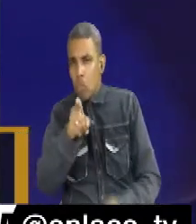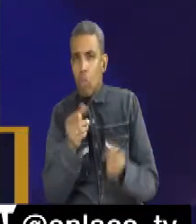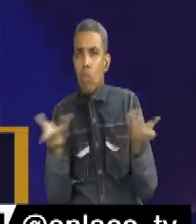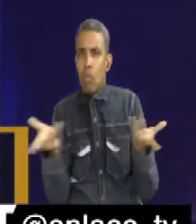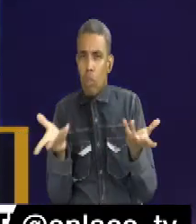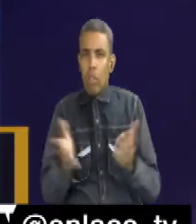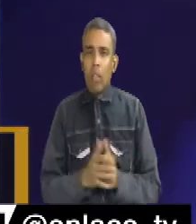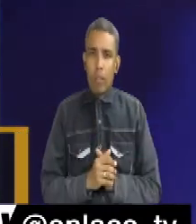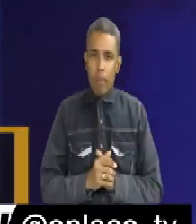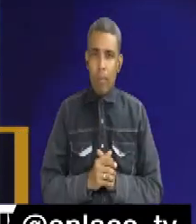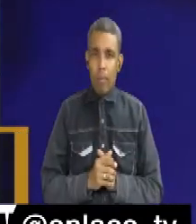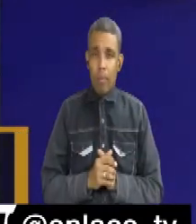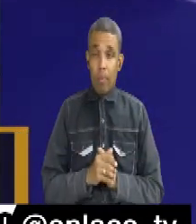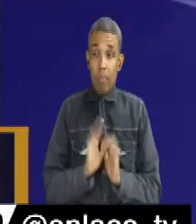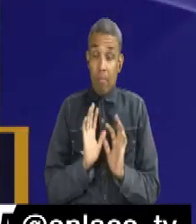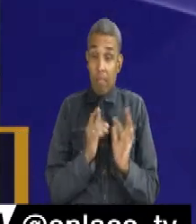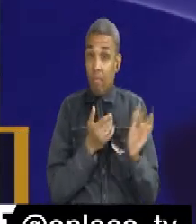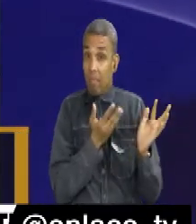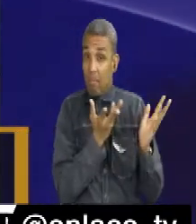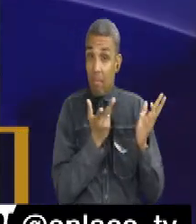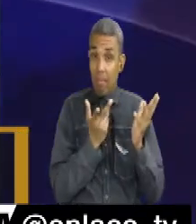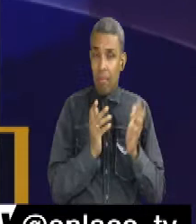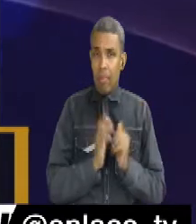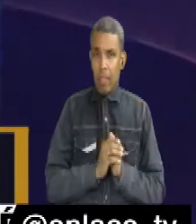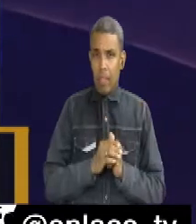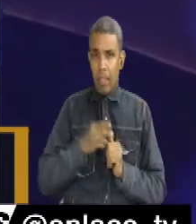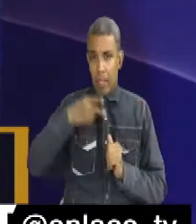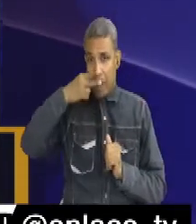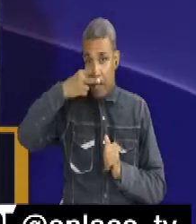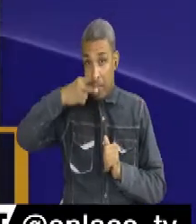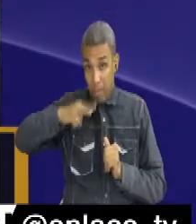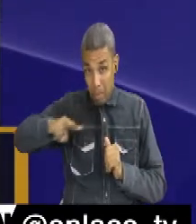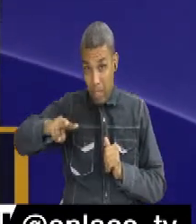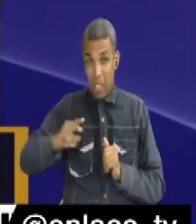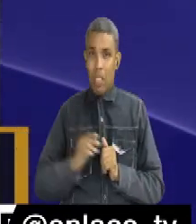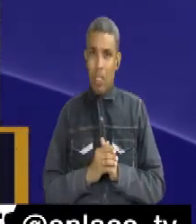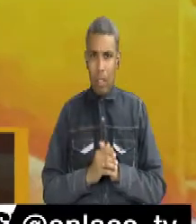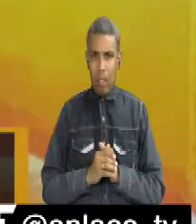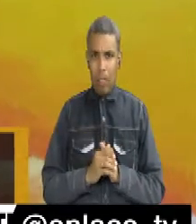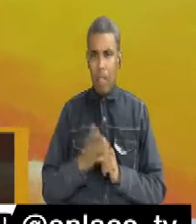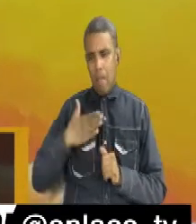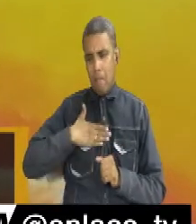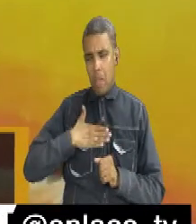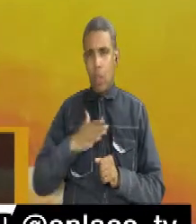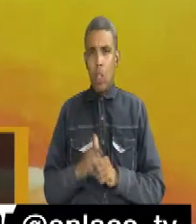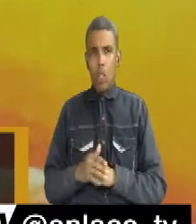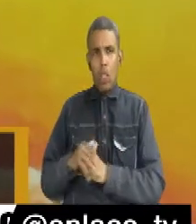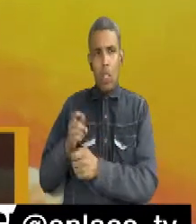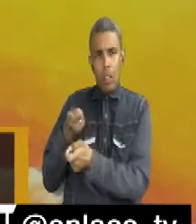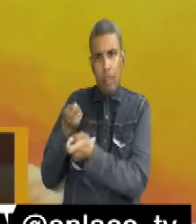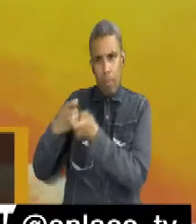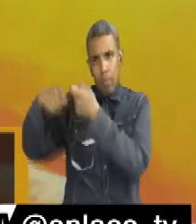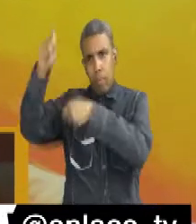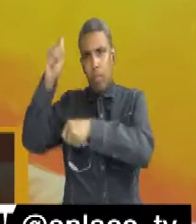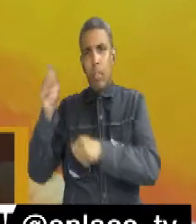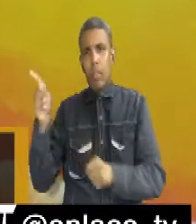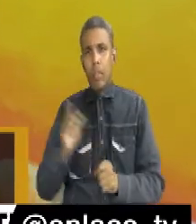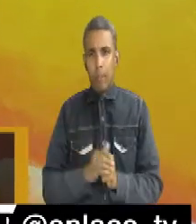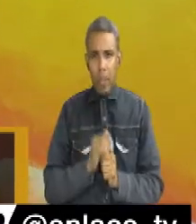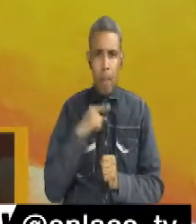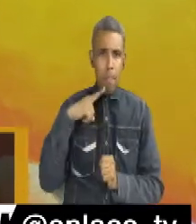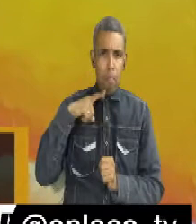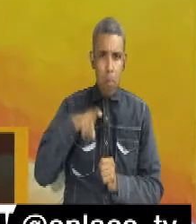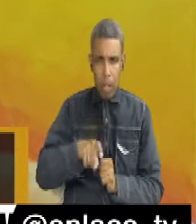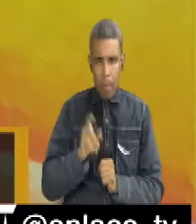compañero? Hasta lo que tengo informe, el soldado Rodríguez Muñoz y el soldado Pacheco Martínez fueron trasladados al hospital universitario de